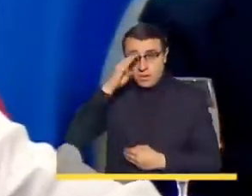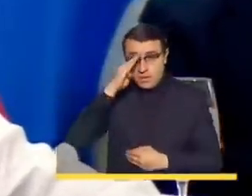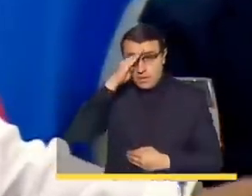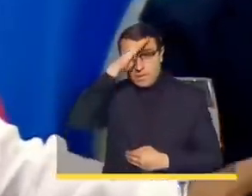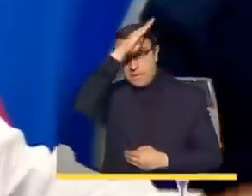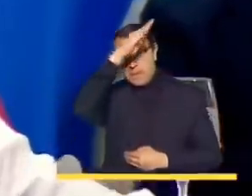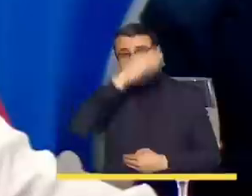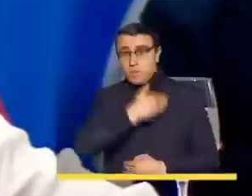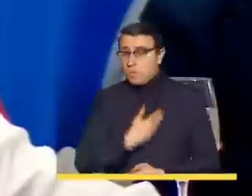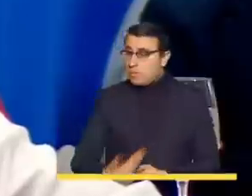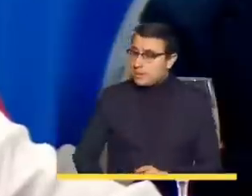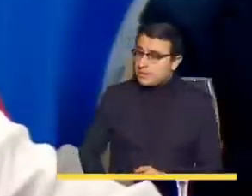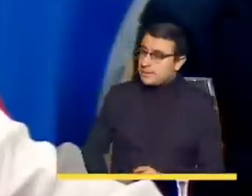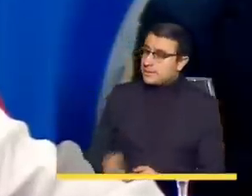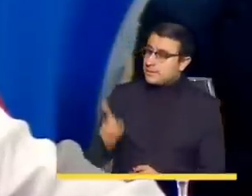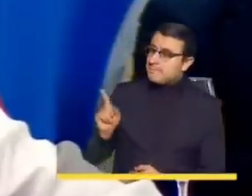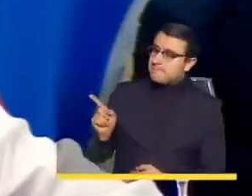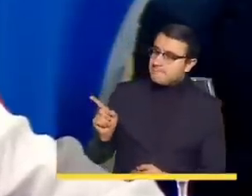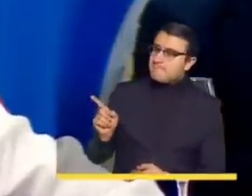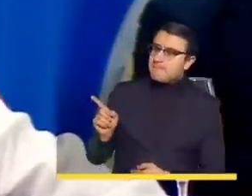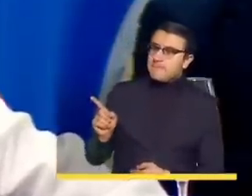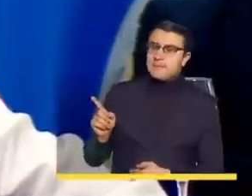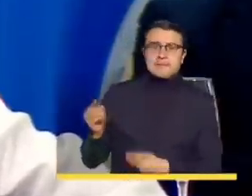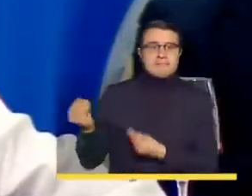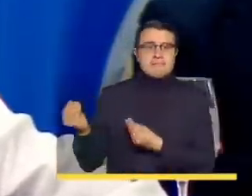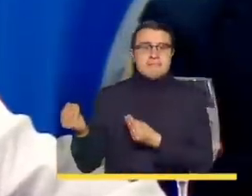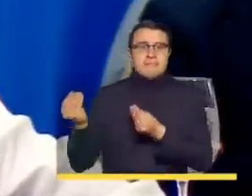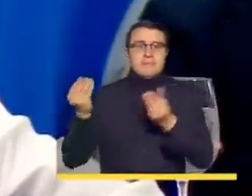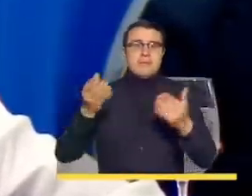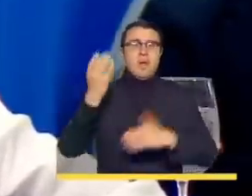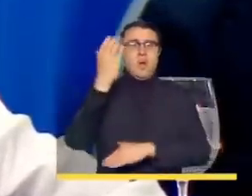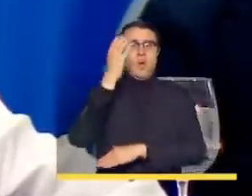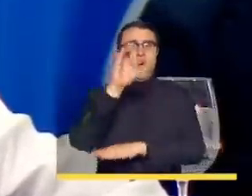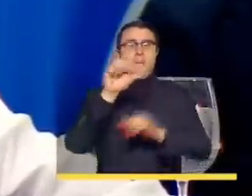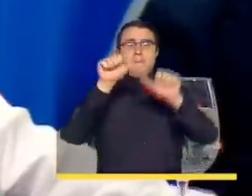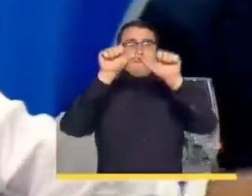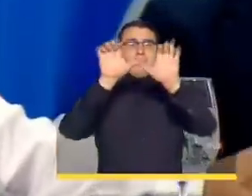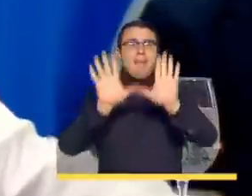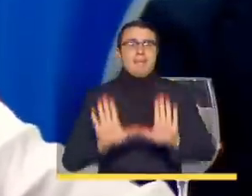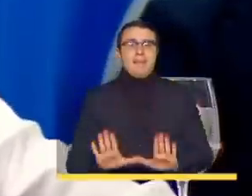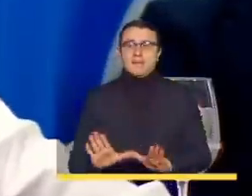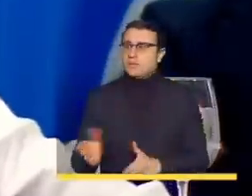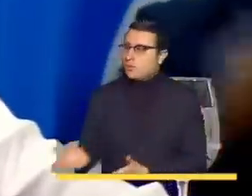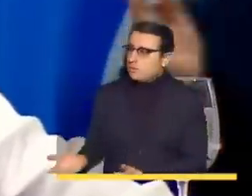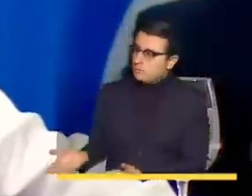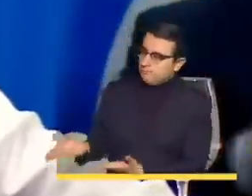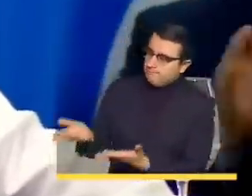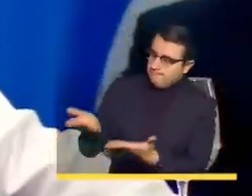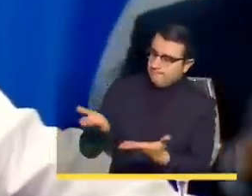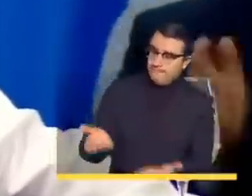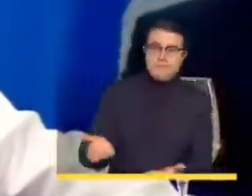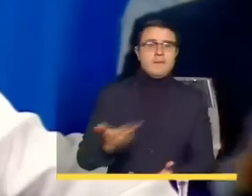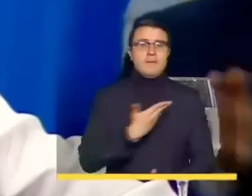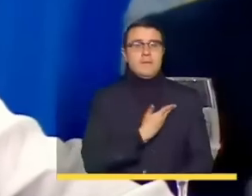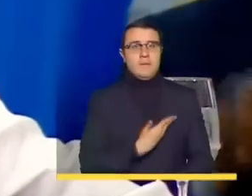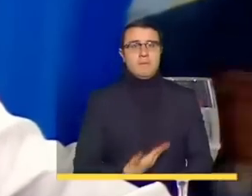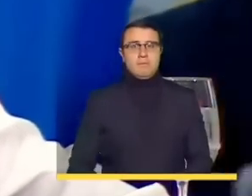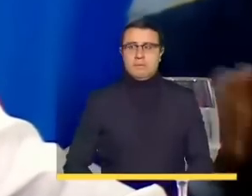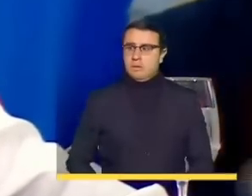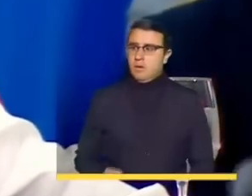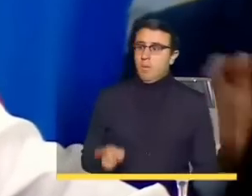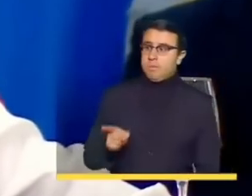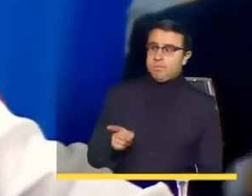y fue una bendición para Colombia el tener a este presidente.